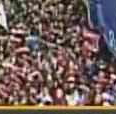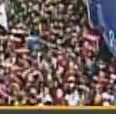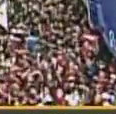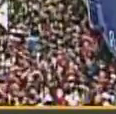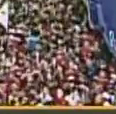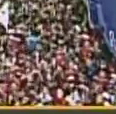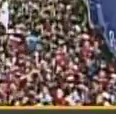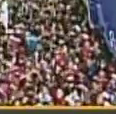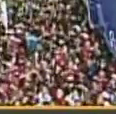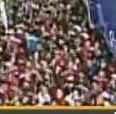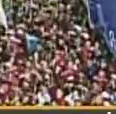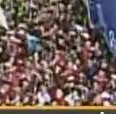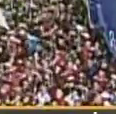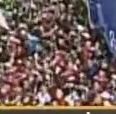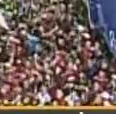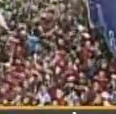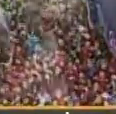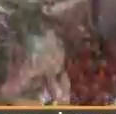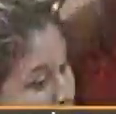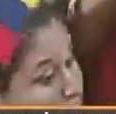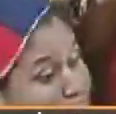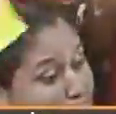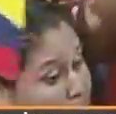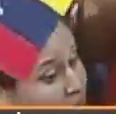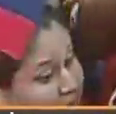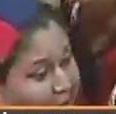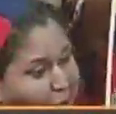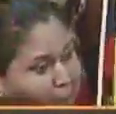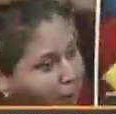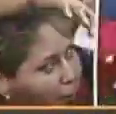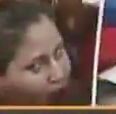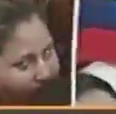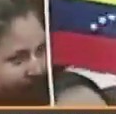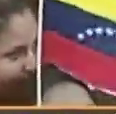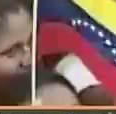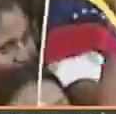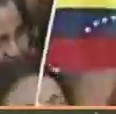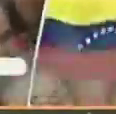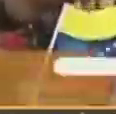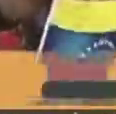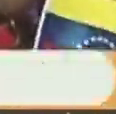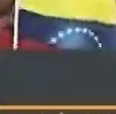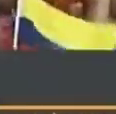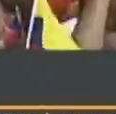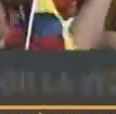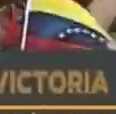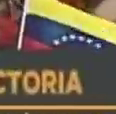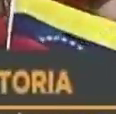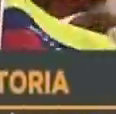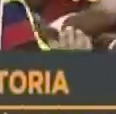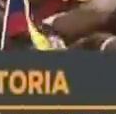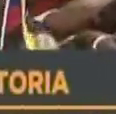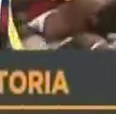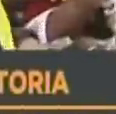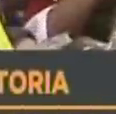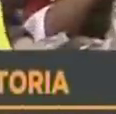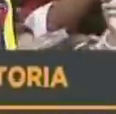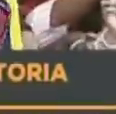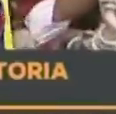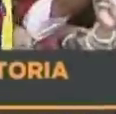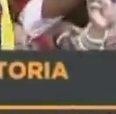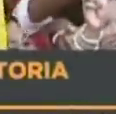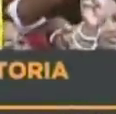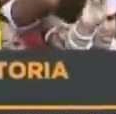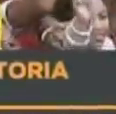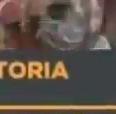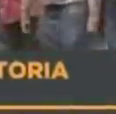Bastante emotivo entonces este encuentro durante la tarde de hoy. Recordemos que el día de ayer, según el cronograma electoral, comenzó